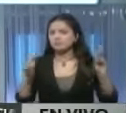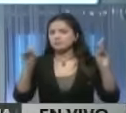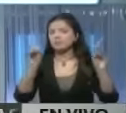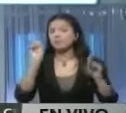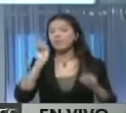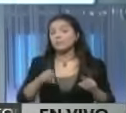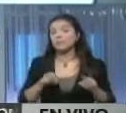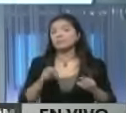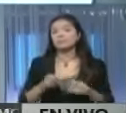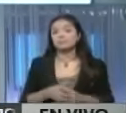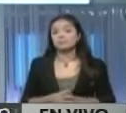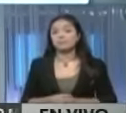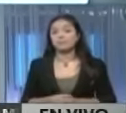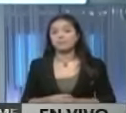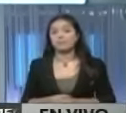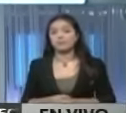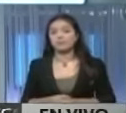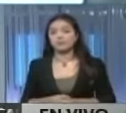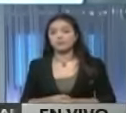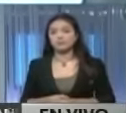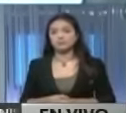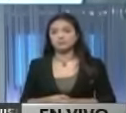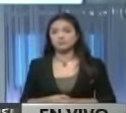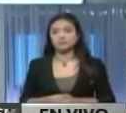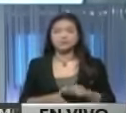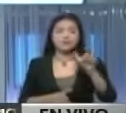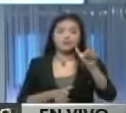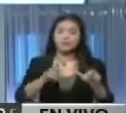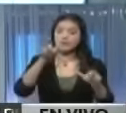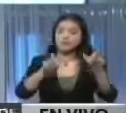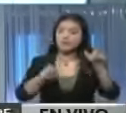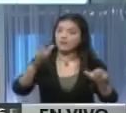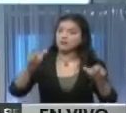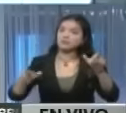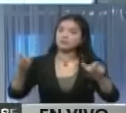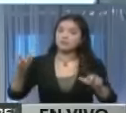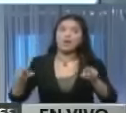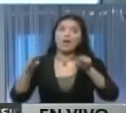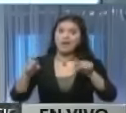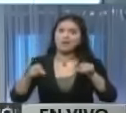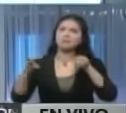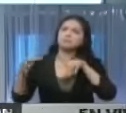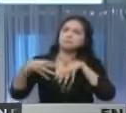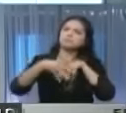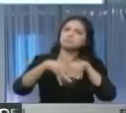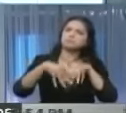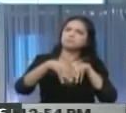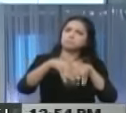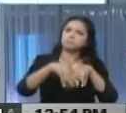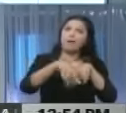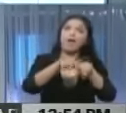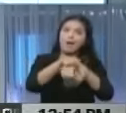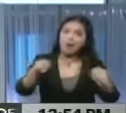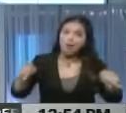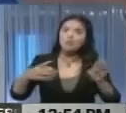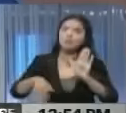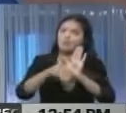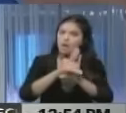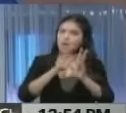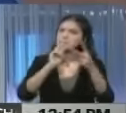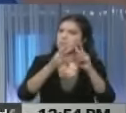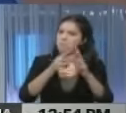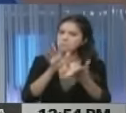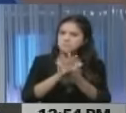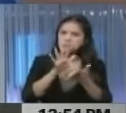también emboscando a los ciudadanos y ciudadanas que, siendo sus seguidores, pues tienen derecho a la manifestación